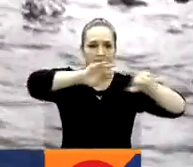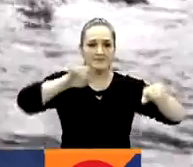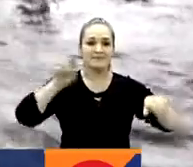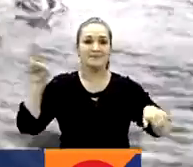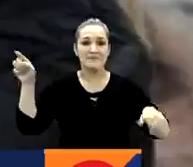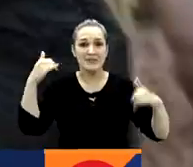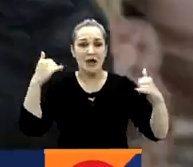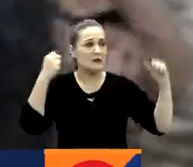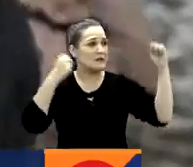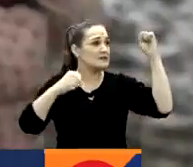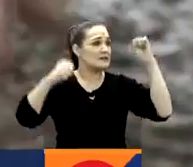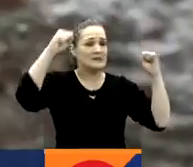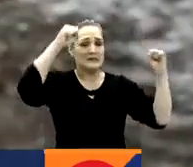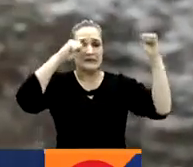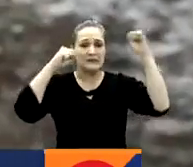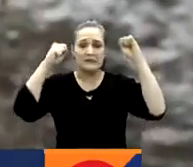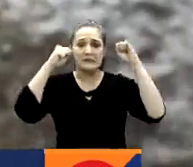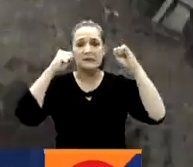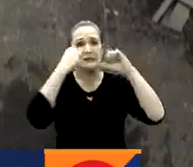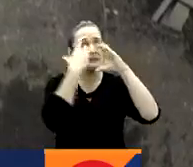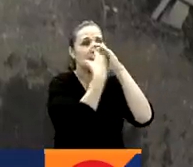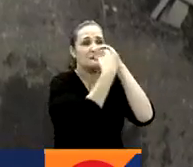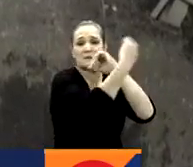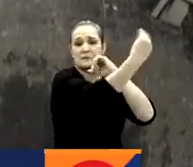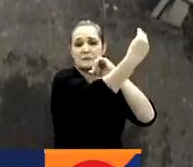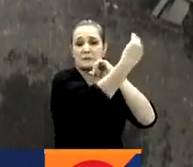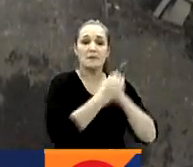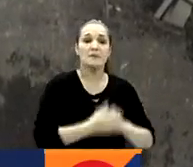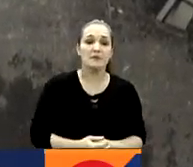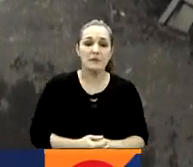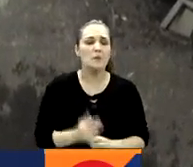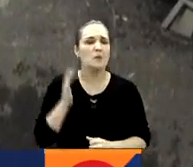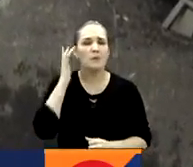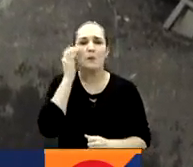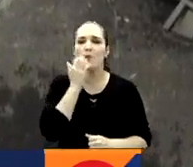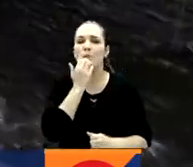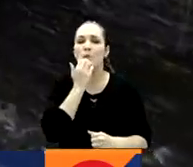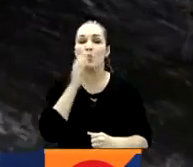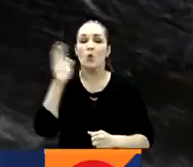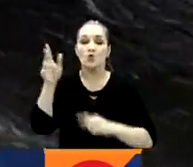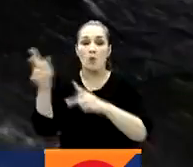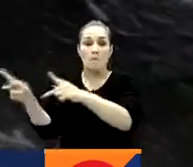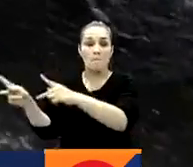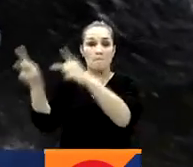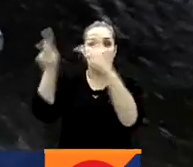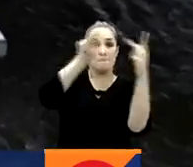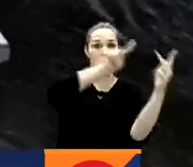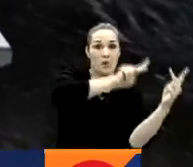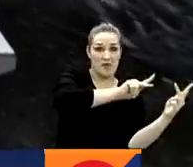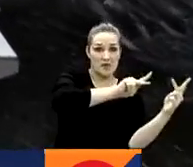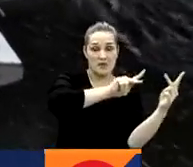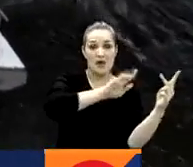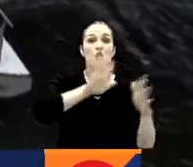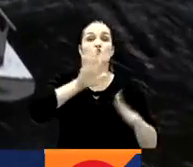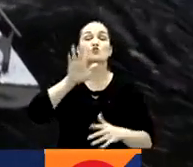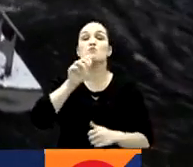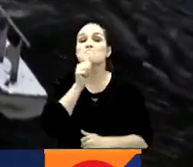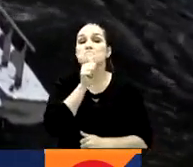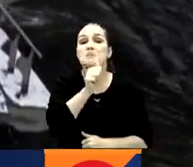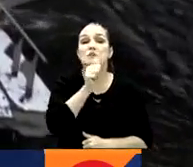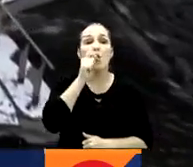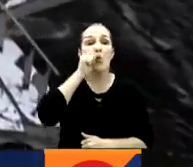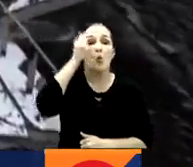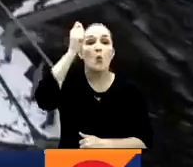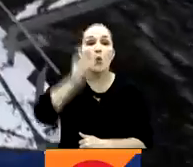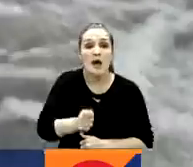Improvisados, intrincados, pero no por eso descartables. Y es que, por ejemplo, los puentes derribados por los mismos soldados ucranianos para frenar